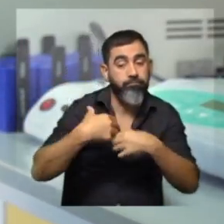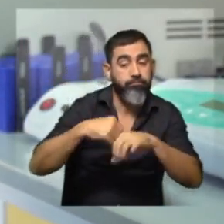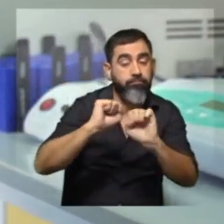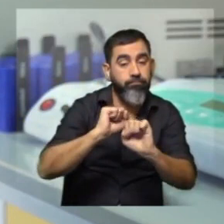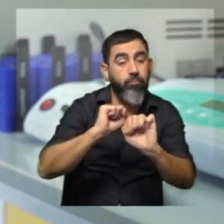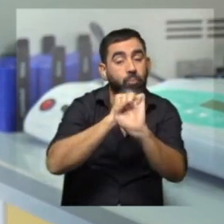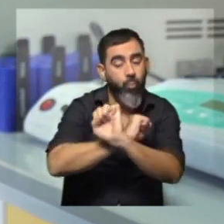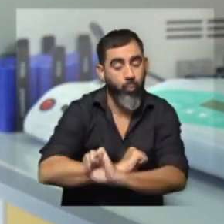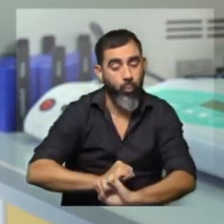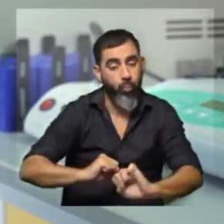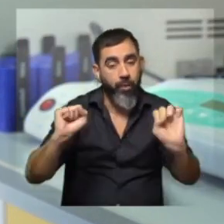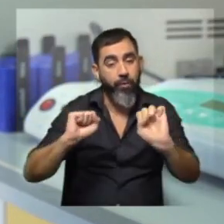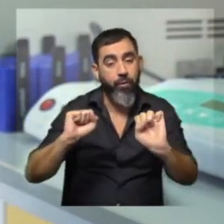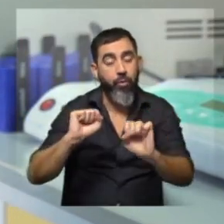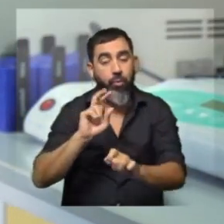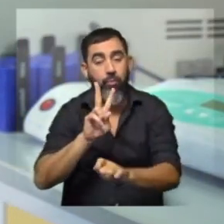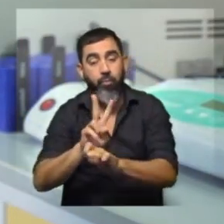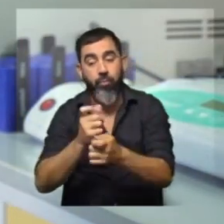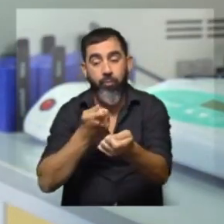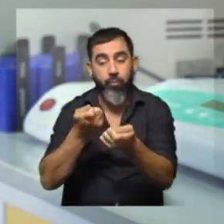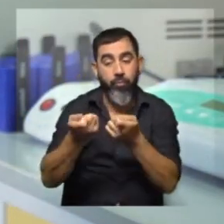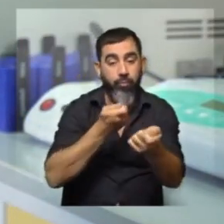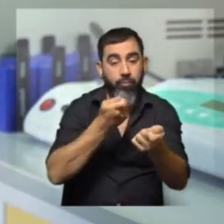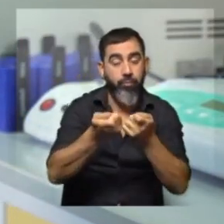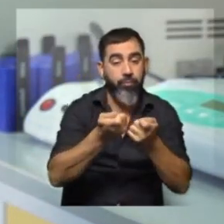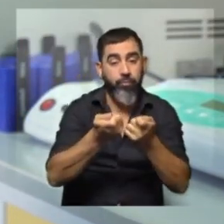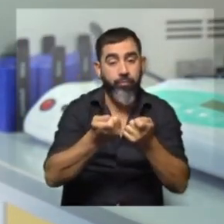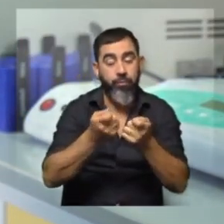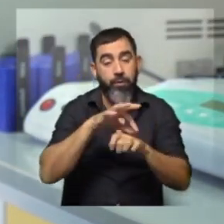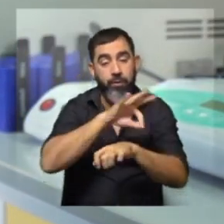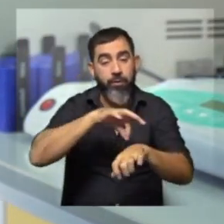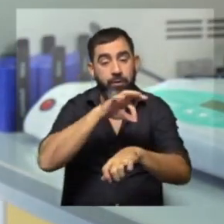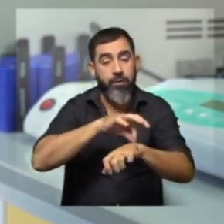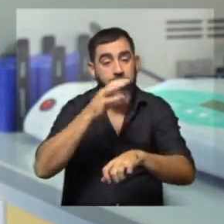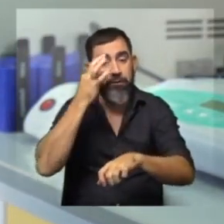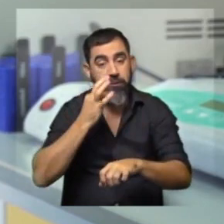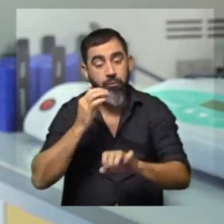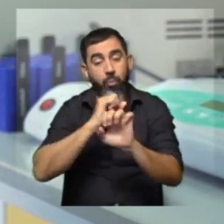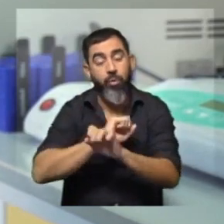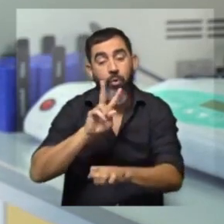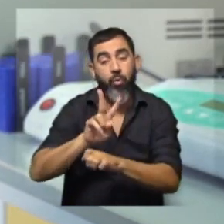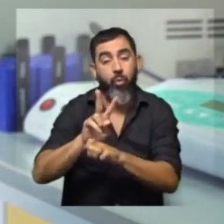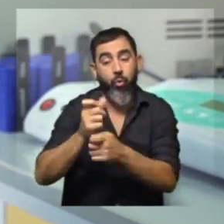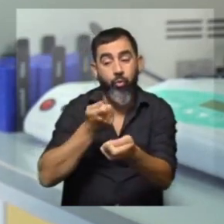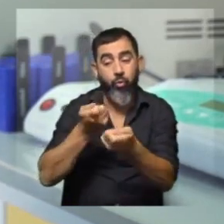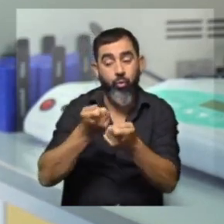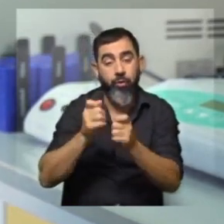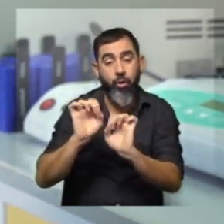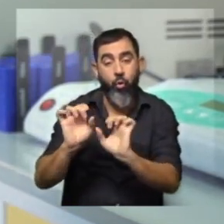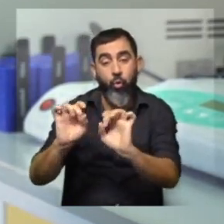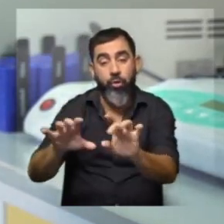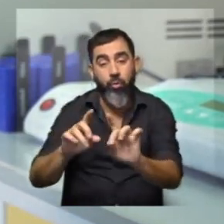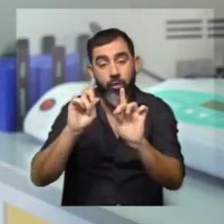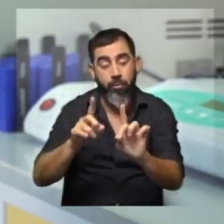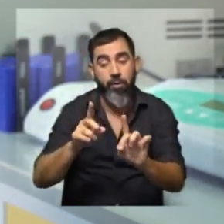como potenciales controladores de los insectos y por lo tanto eventuales controladores de la transmisión de